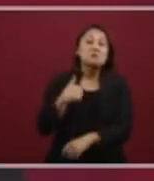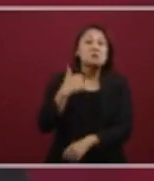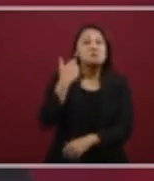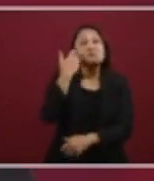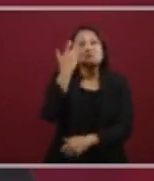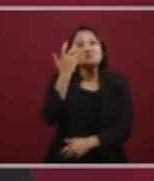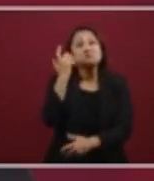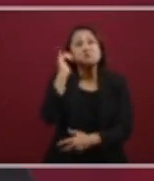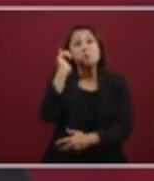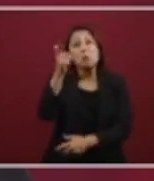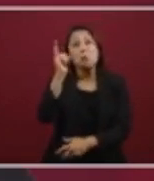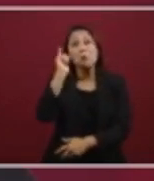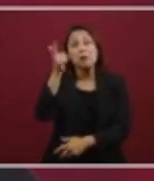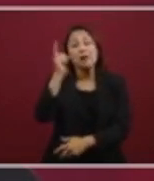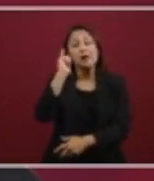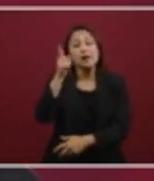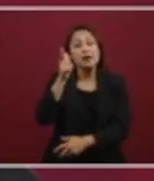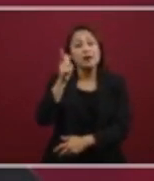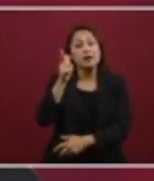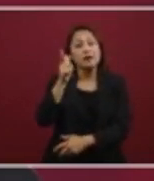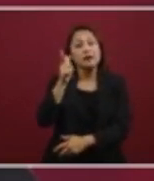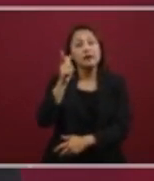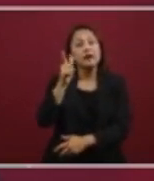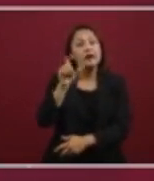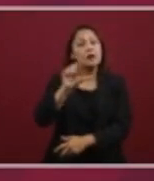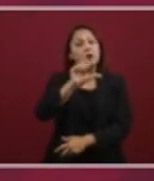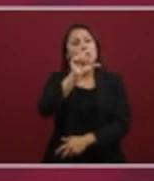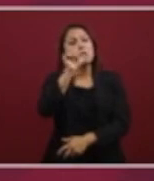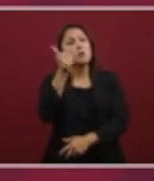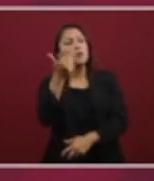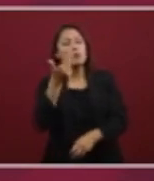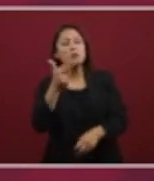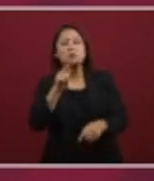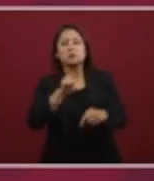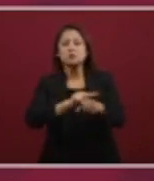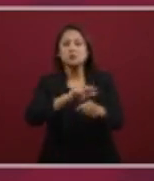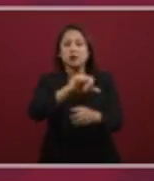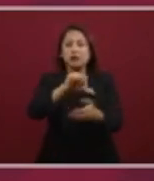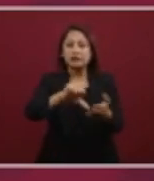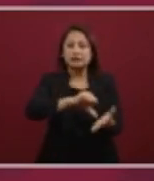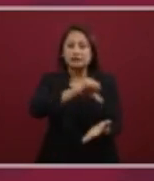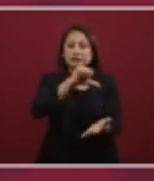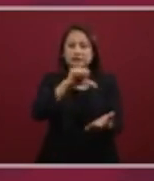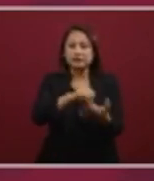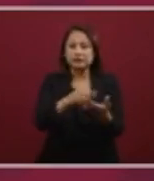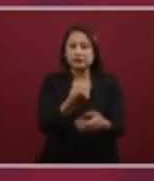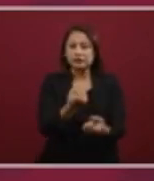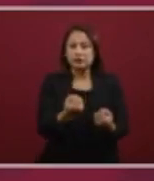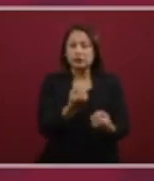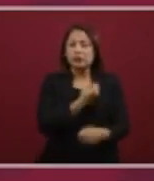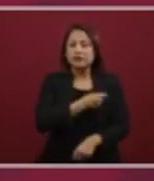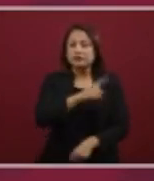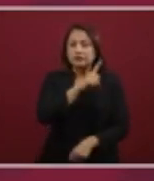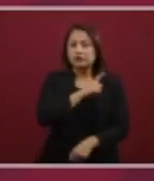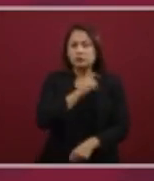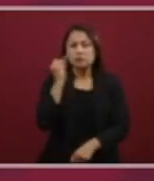haya atención médica en centros de salud, en las comunidades pobres,